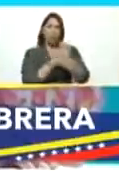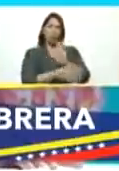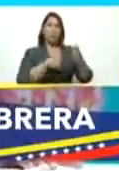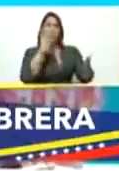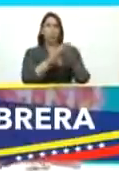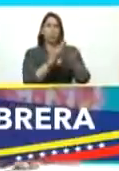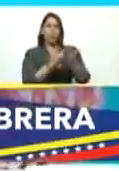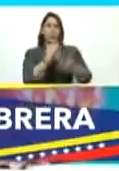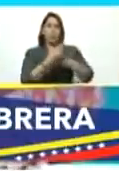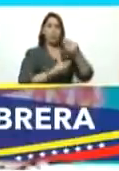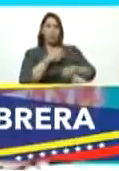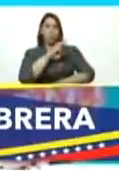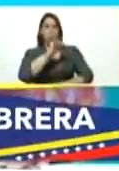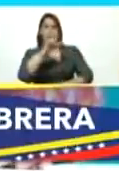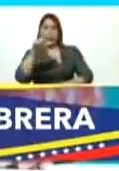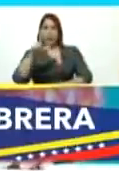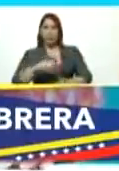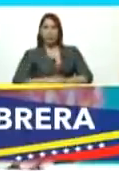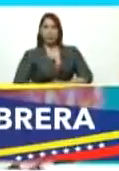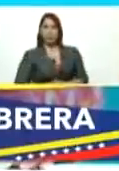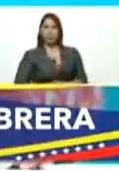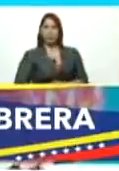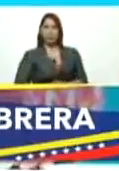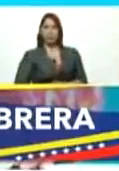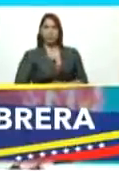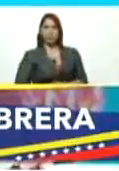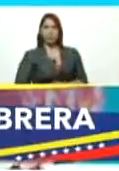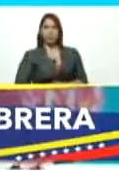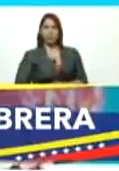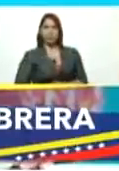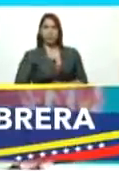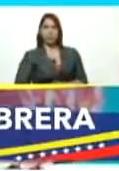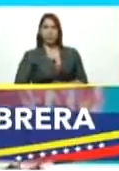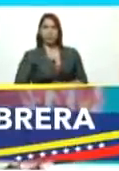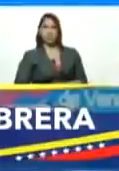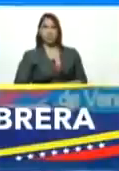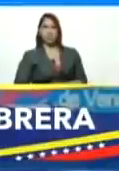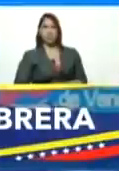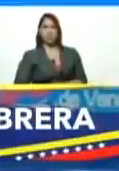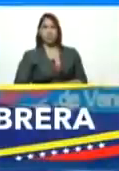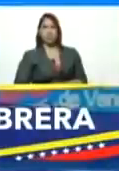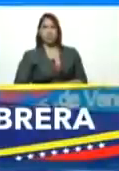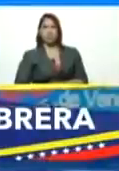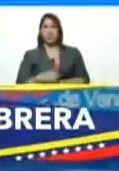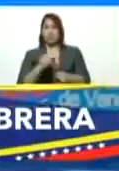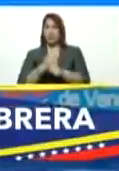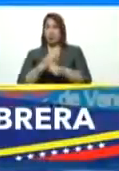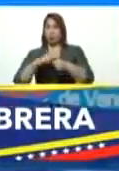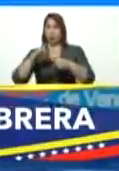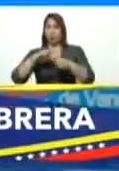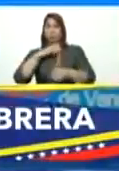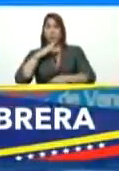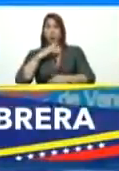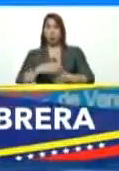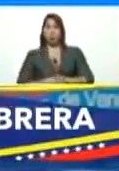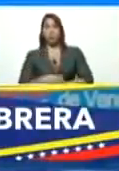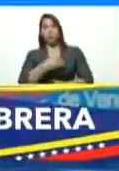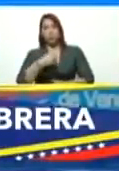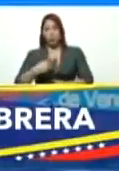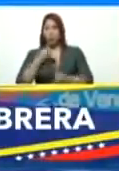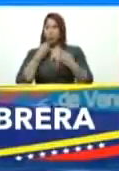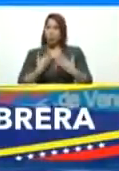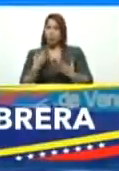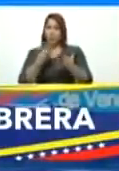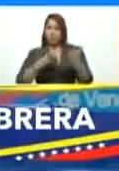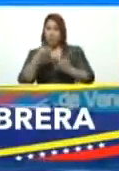que hizo wil presidente en este foco del trabajo trabajador digital digital yo quiero un buen